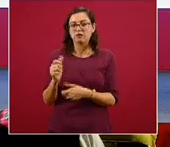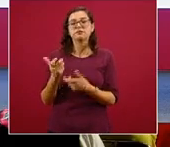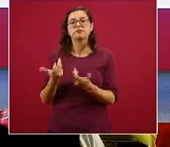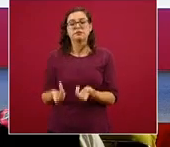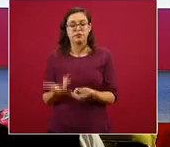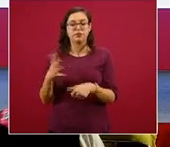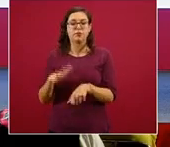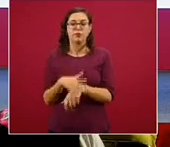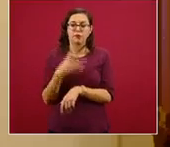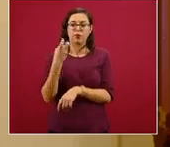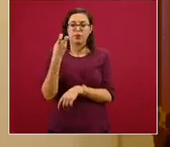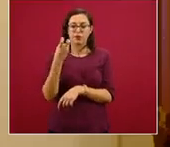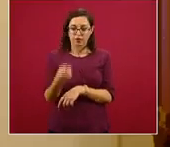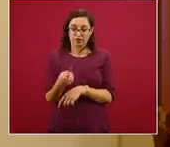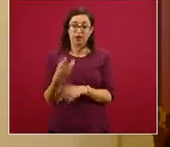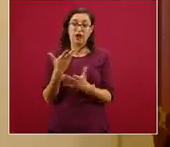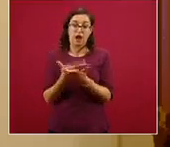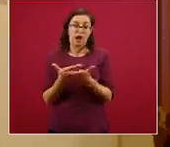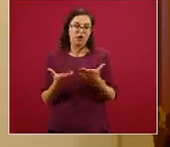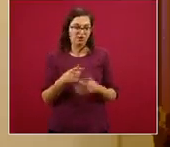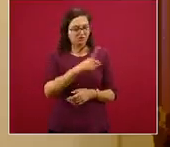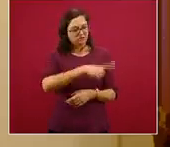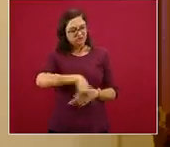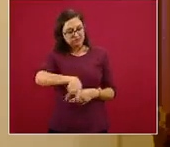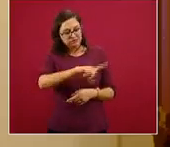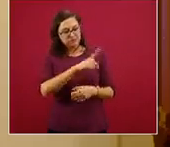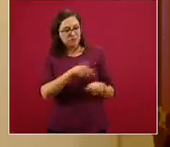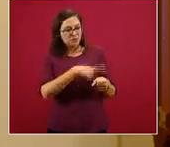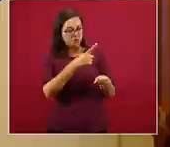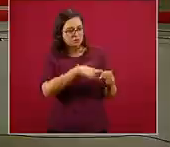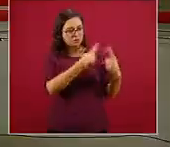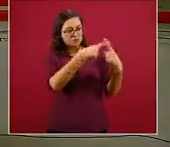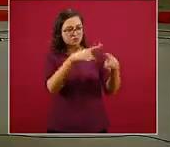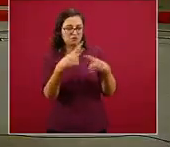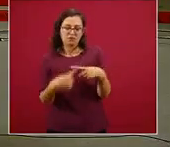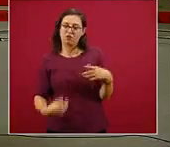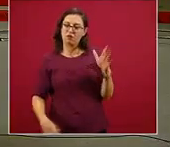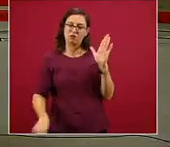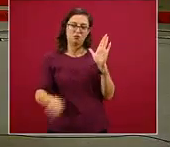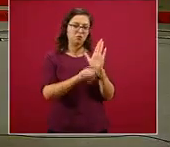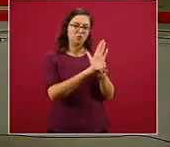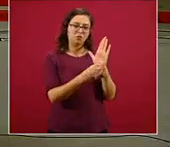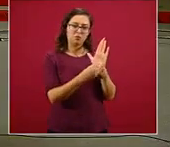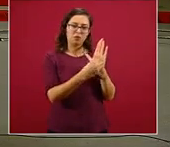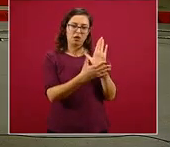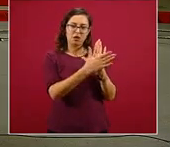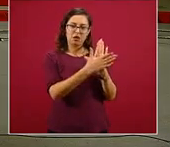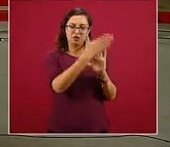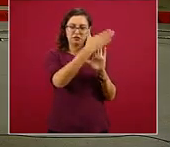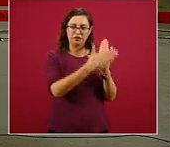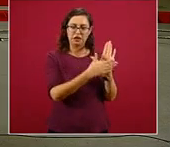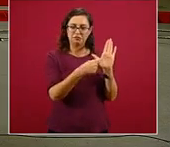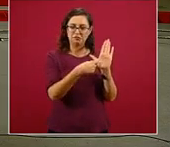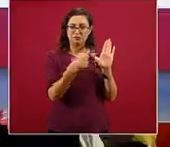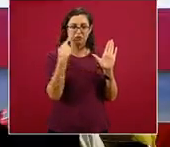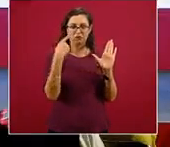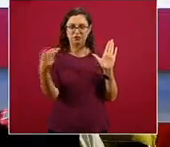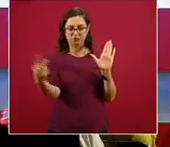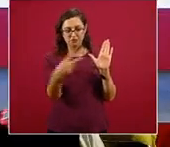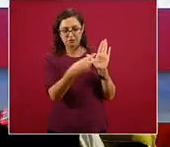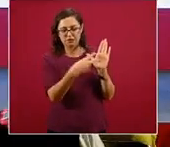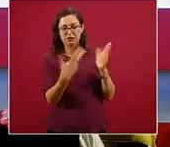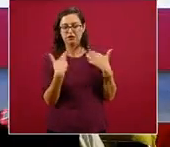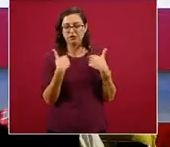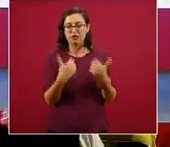el etiquetado frontal de alimentos y bebidas. Compra de frutas y verduras en tianguis, mercados,